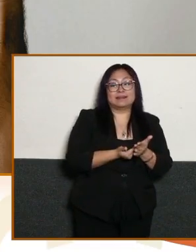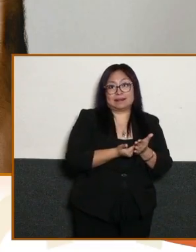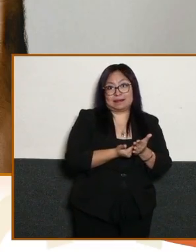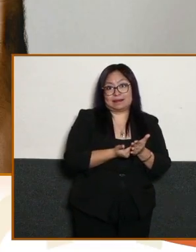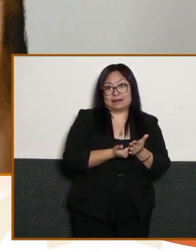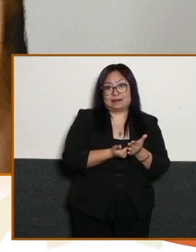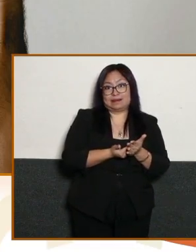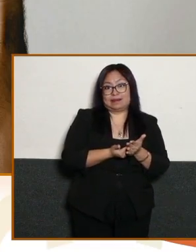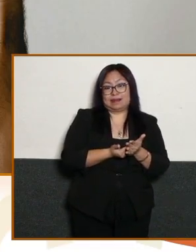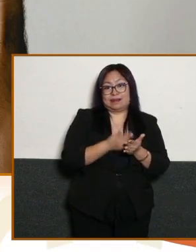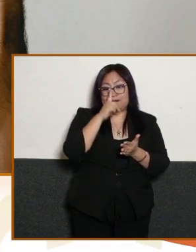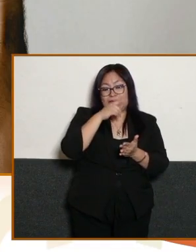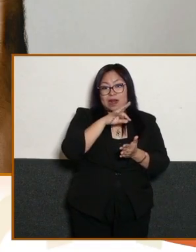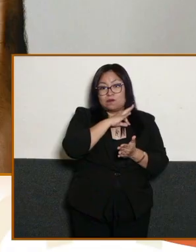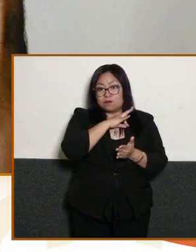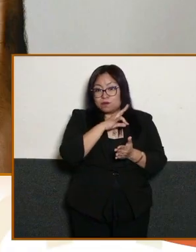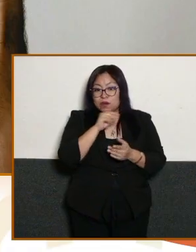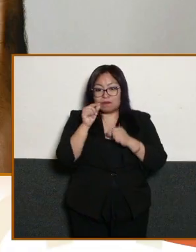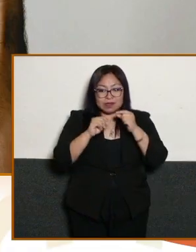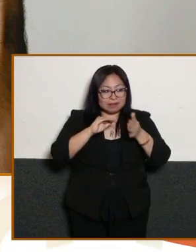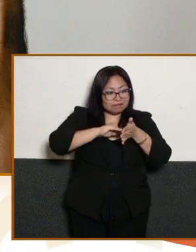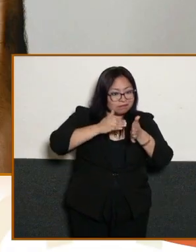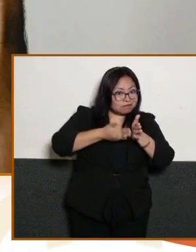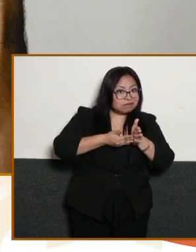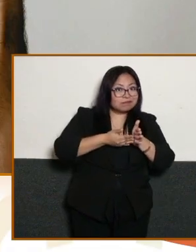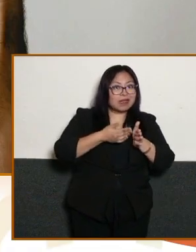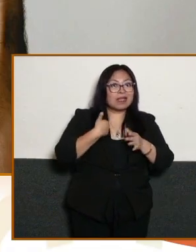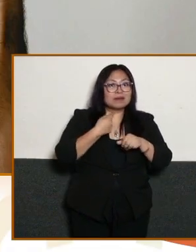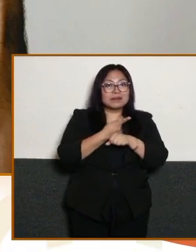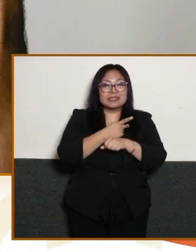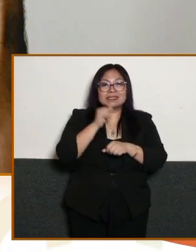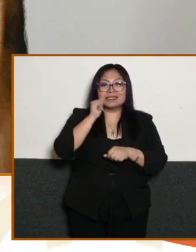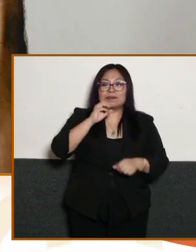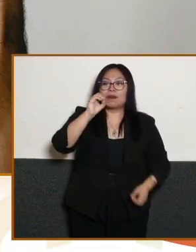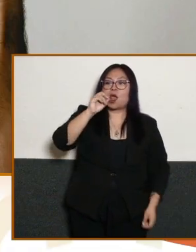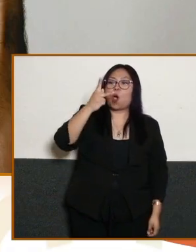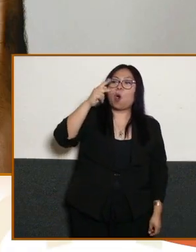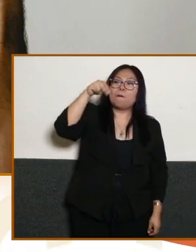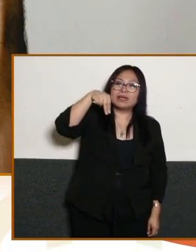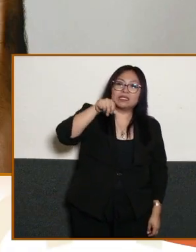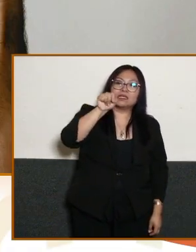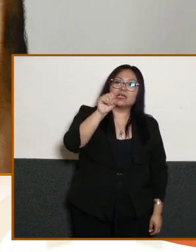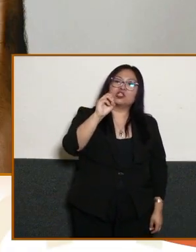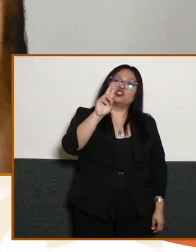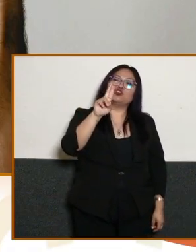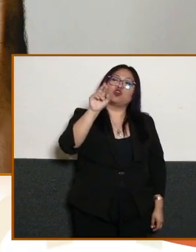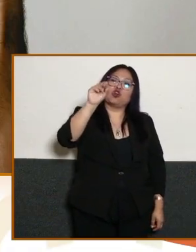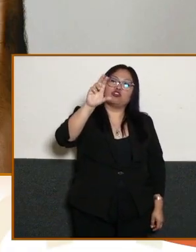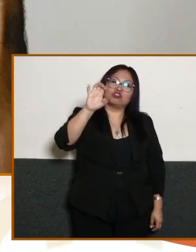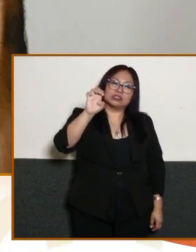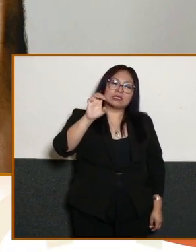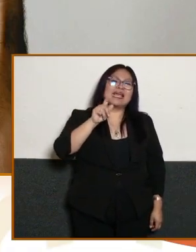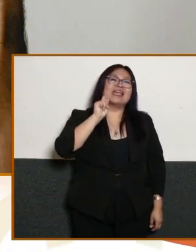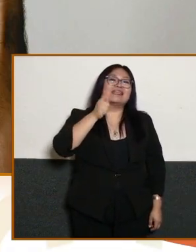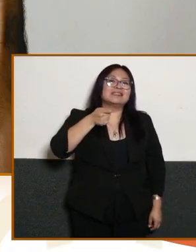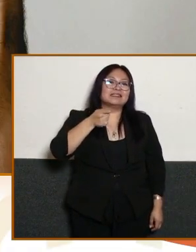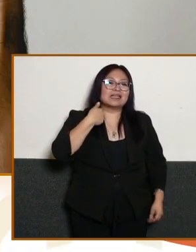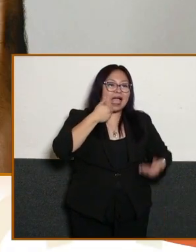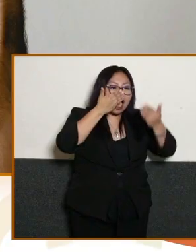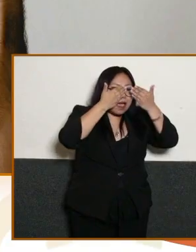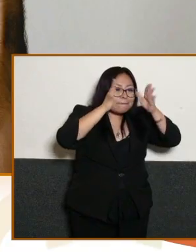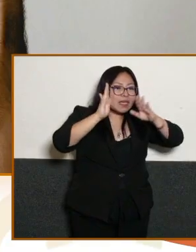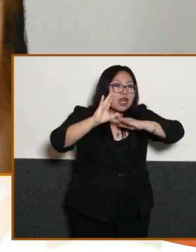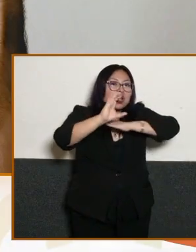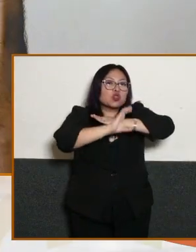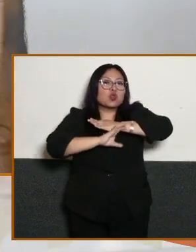que los modelos de inteligencia artificial sean en su mayoría open source, o sea, de código abierto, para que las personas